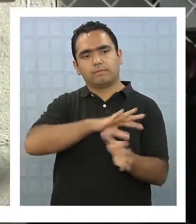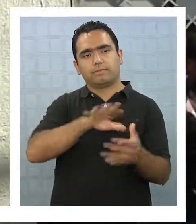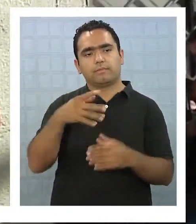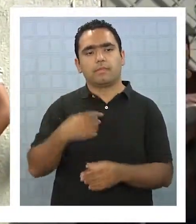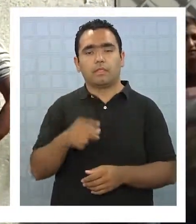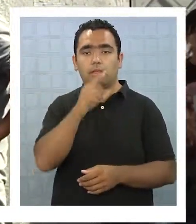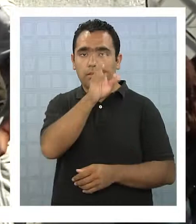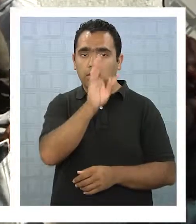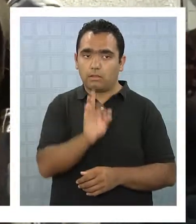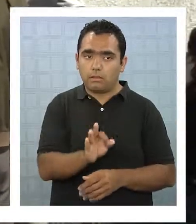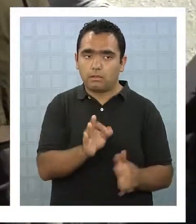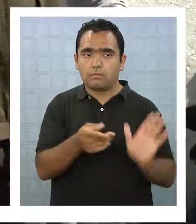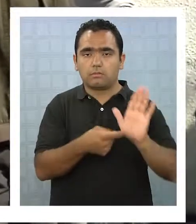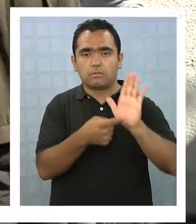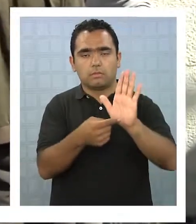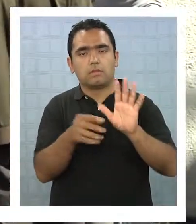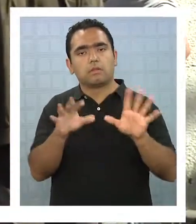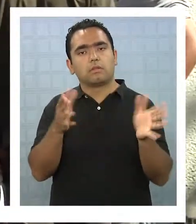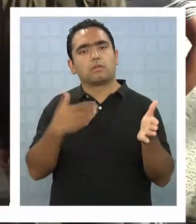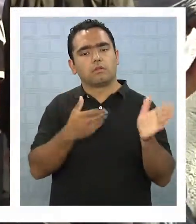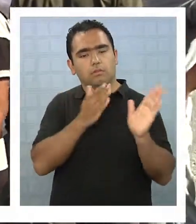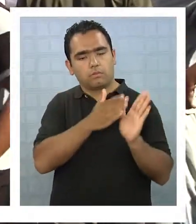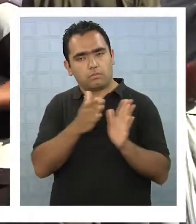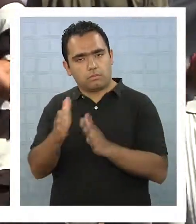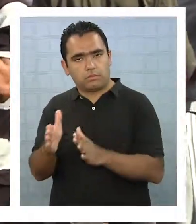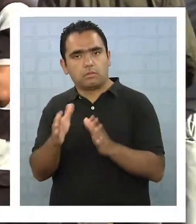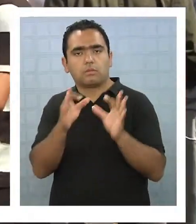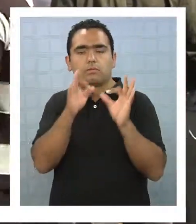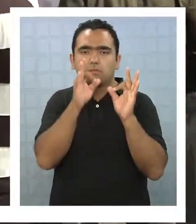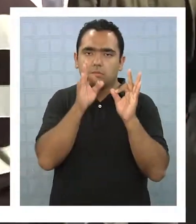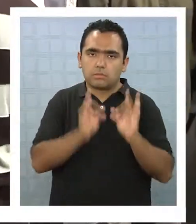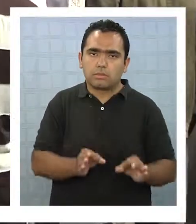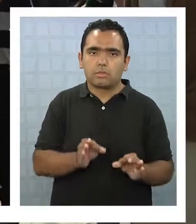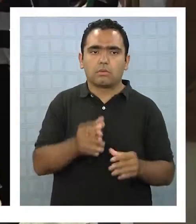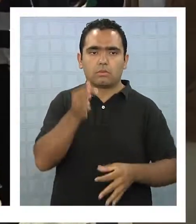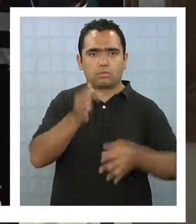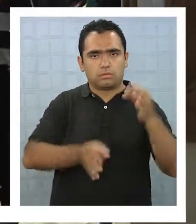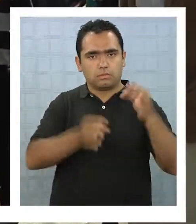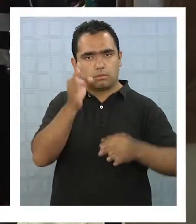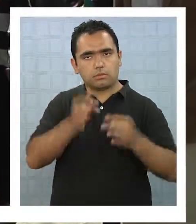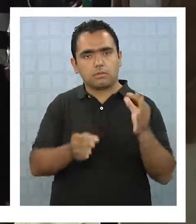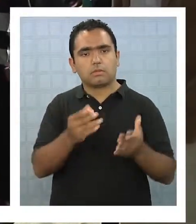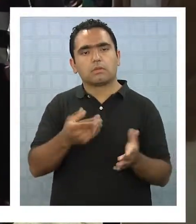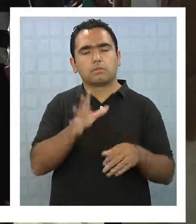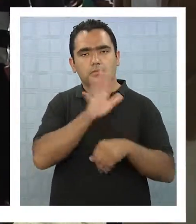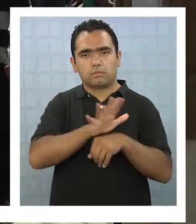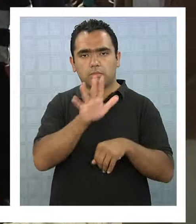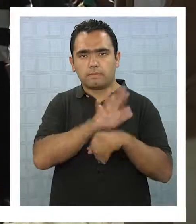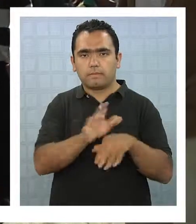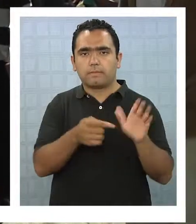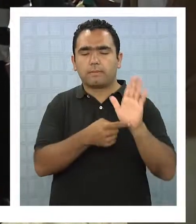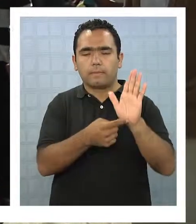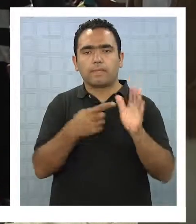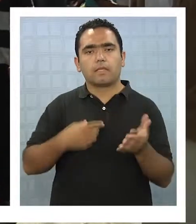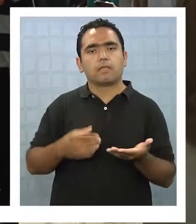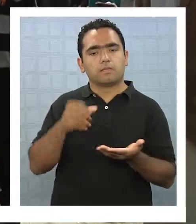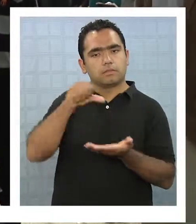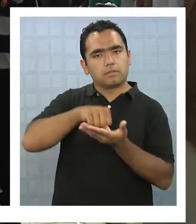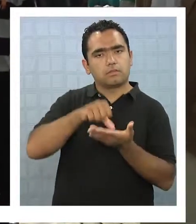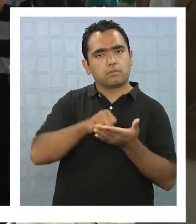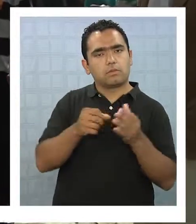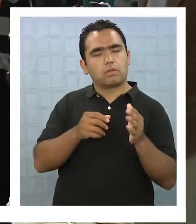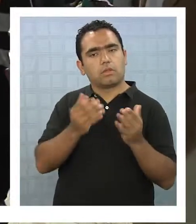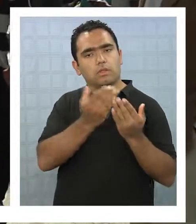datos presentados por los organismos de orden, seguridad y justicia, sintetizados en una presentación del Centro de Estudios de Derecho Penal